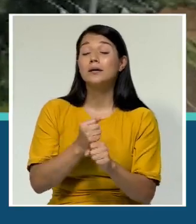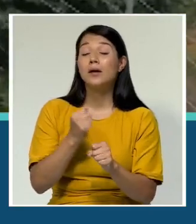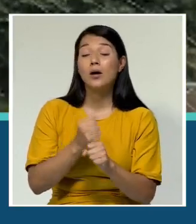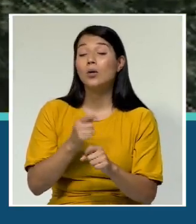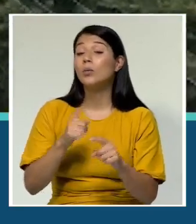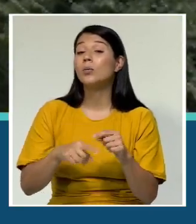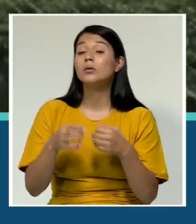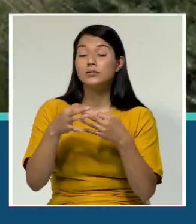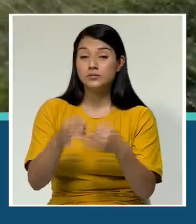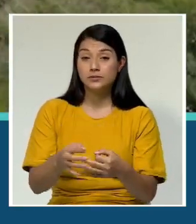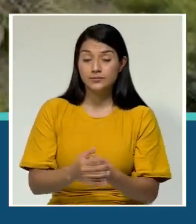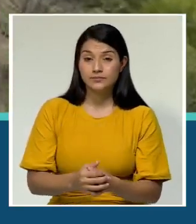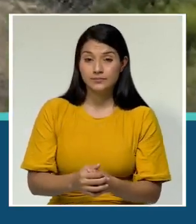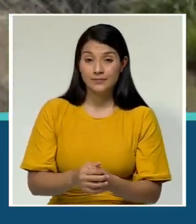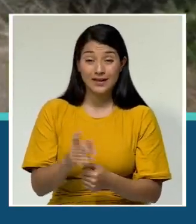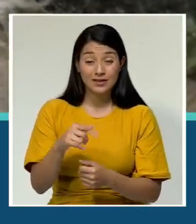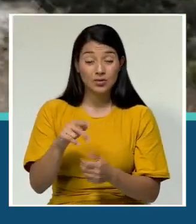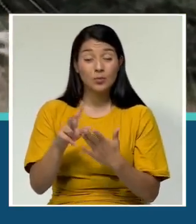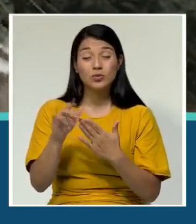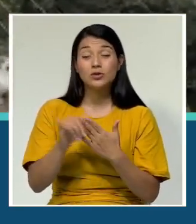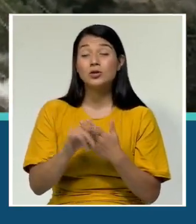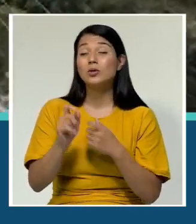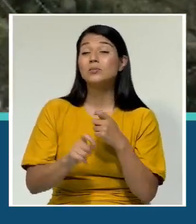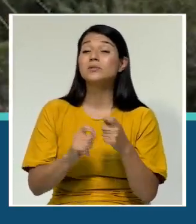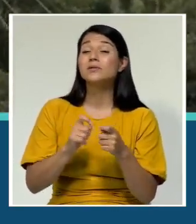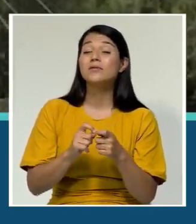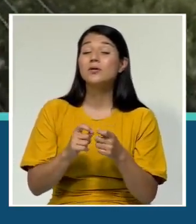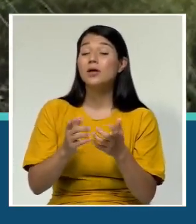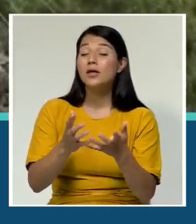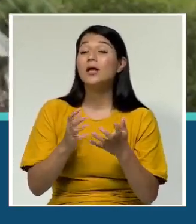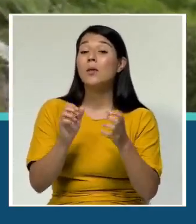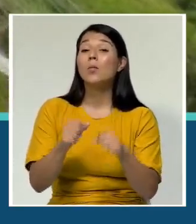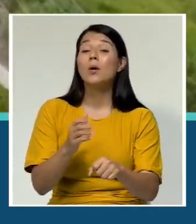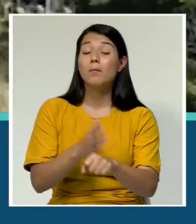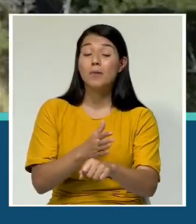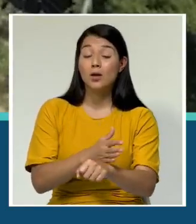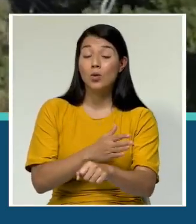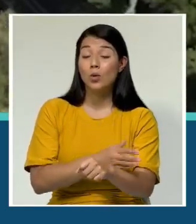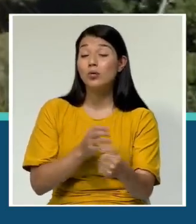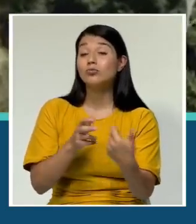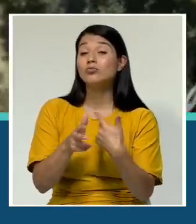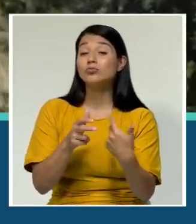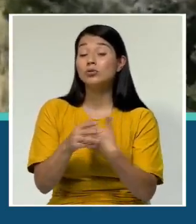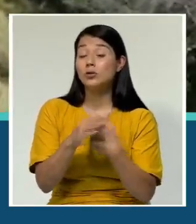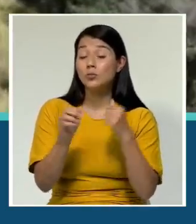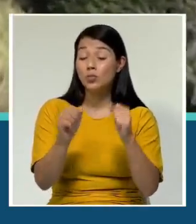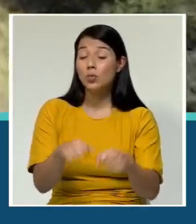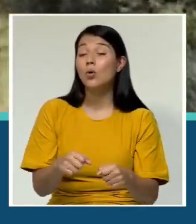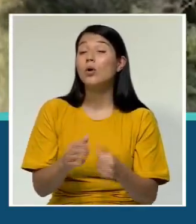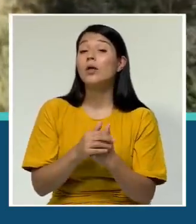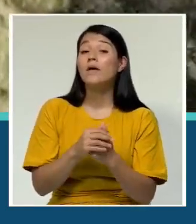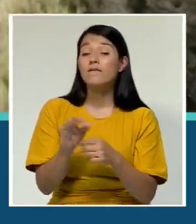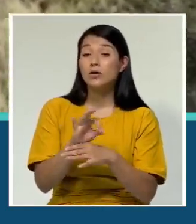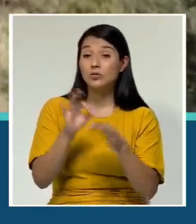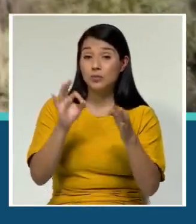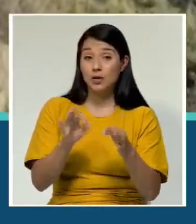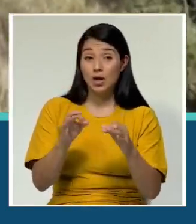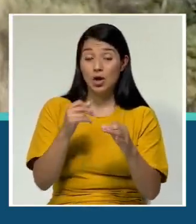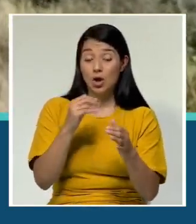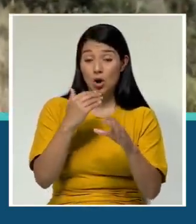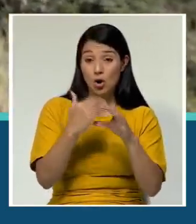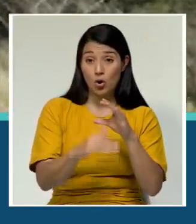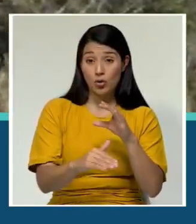junio próximo, pues a la fecha tienen un avance del 99%. Durante una inspección al OBI en la Firestone, el presidente de la República señaló